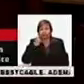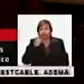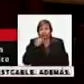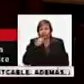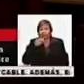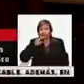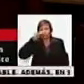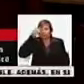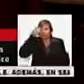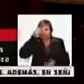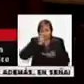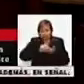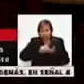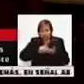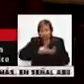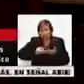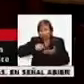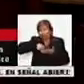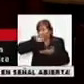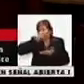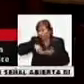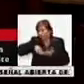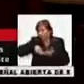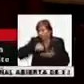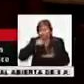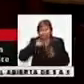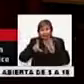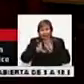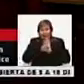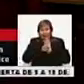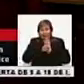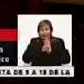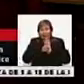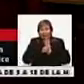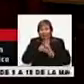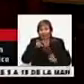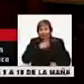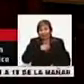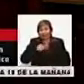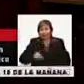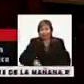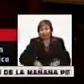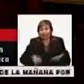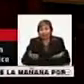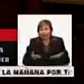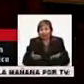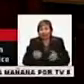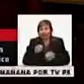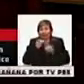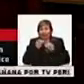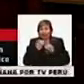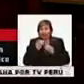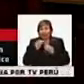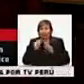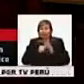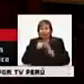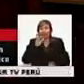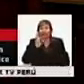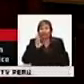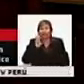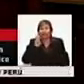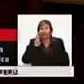y quien firmó la autógrafa de esa ley, fue el presidente de ese momento, el arquitecto